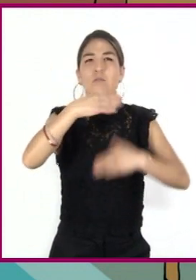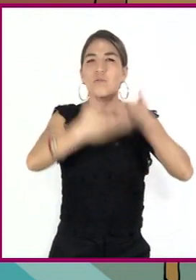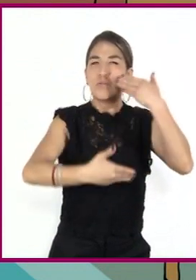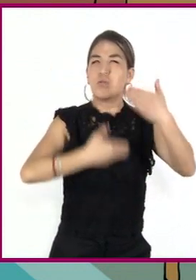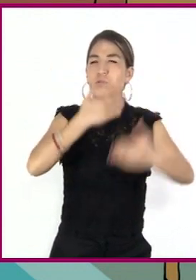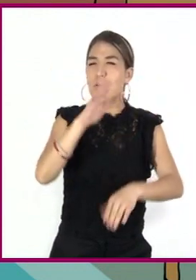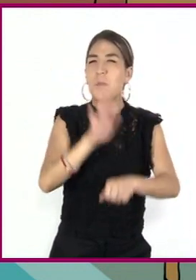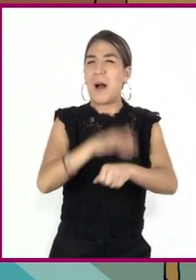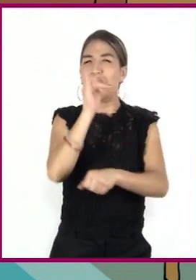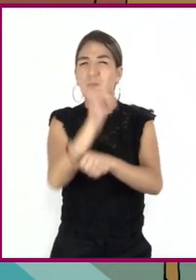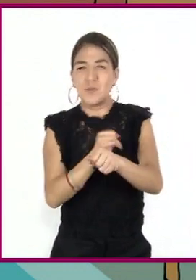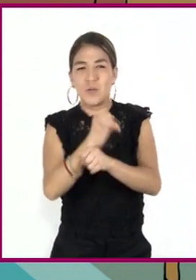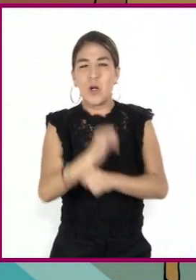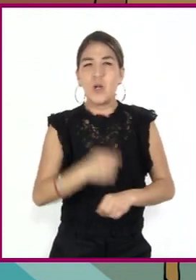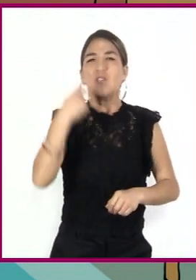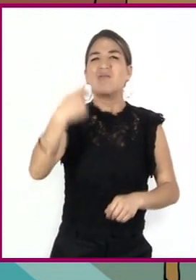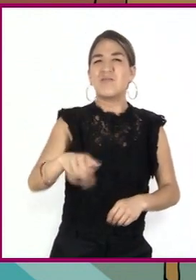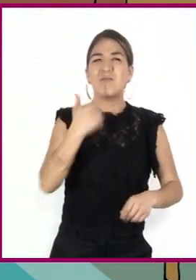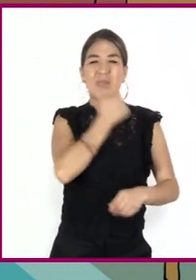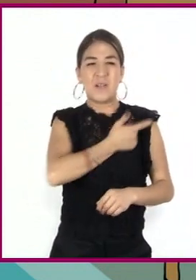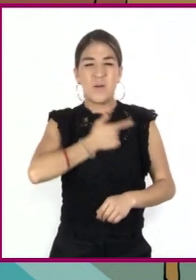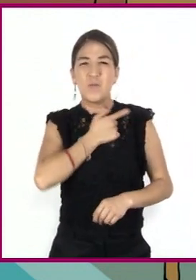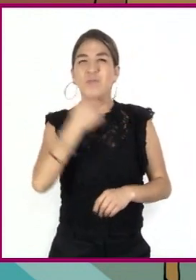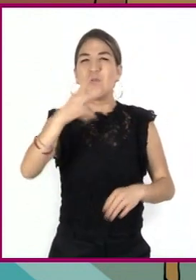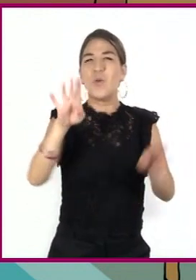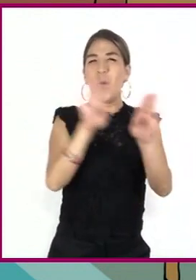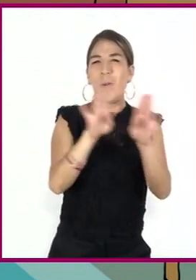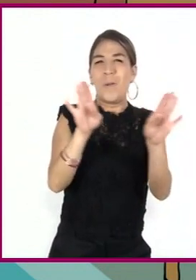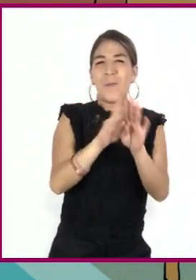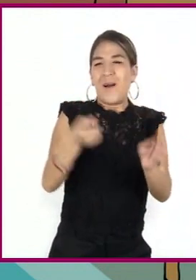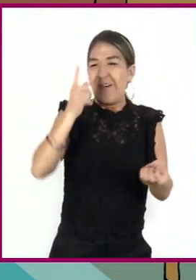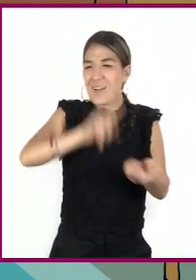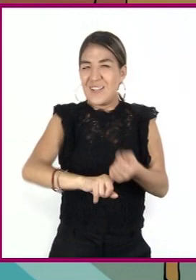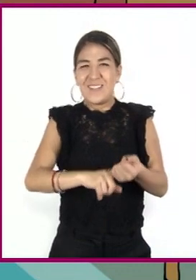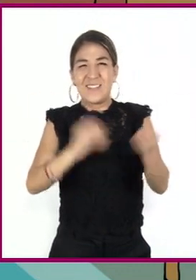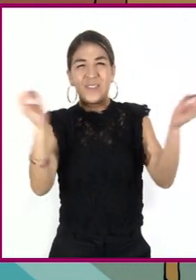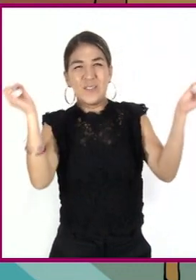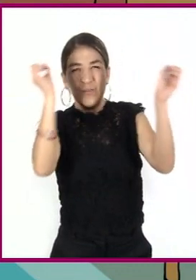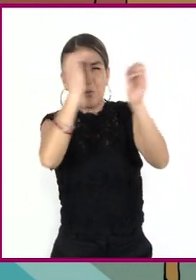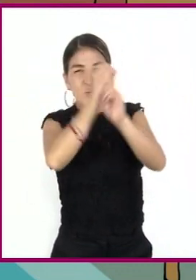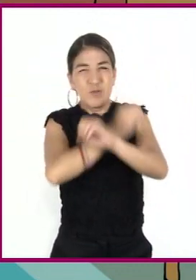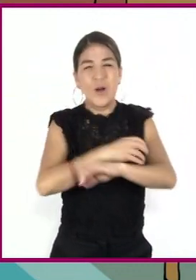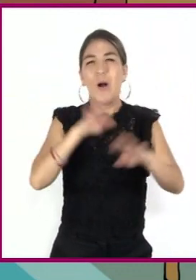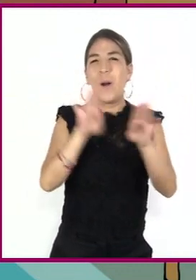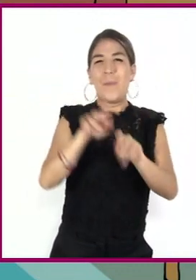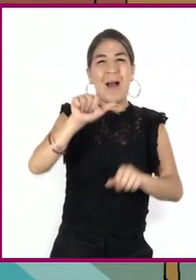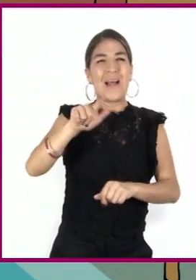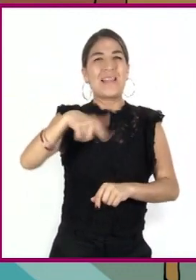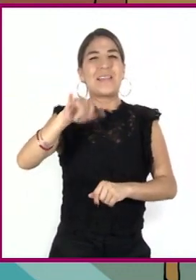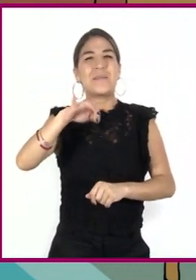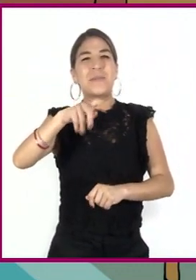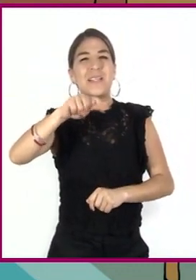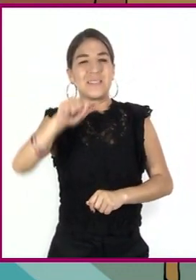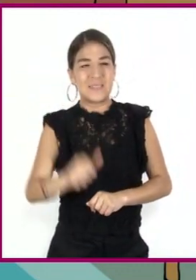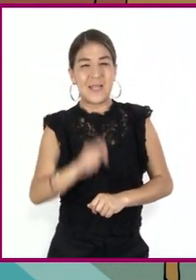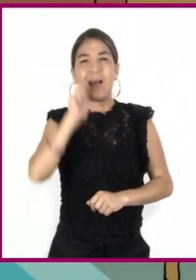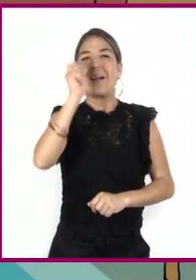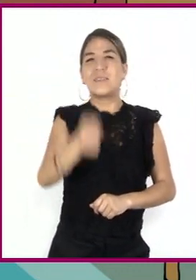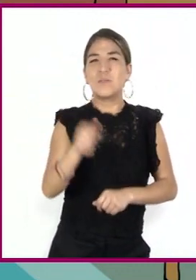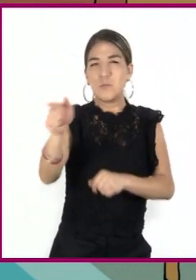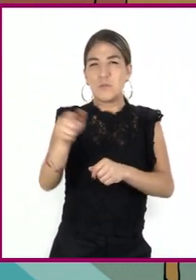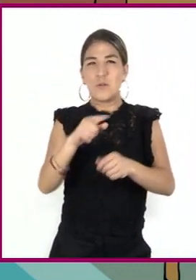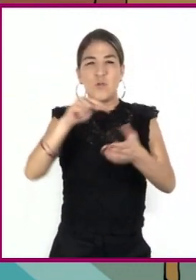refinando. Adoptó cierta oscuridad, lo mismo que en su beta de alquimista. Por ejemplo, en su